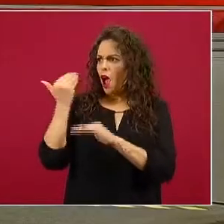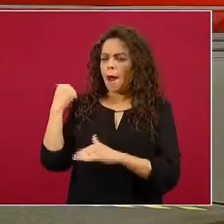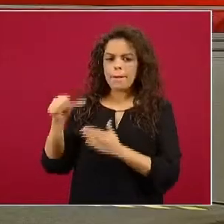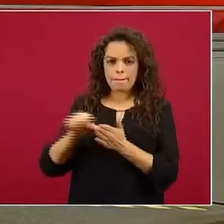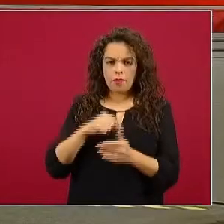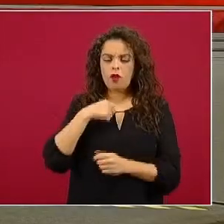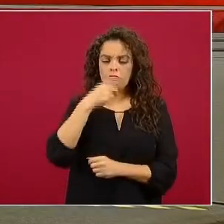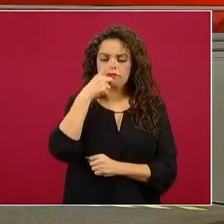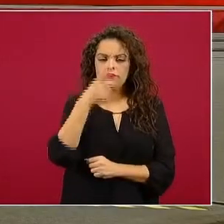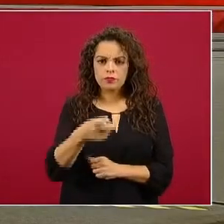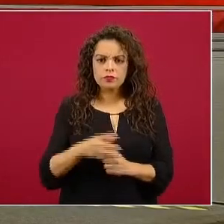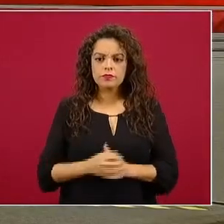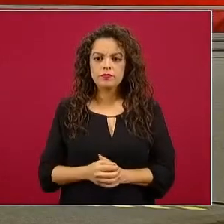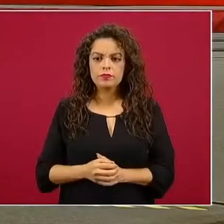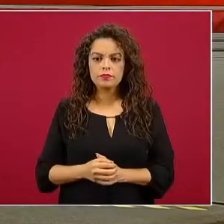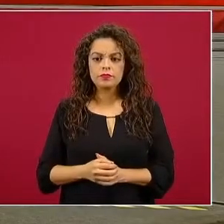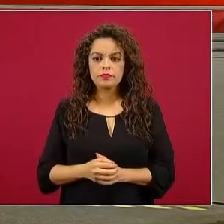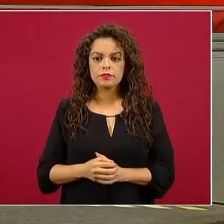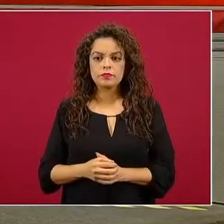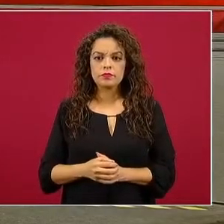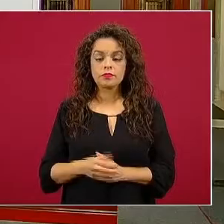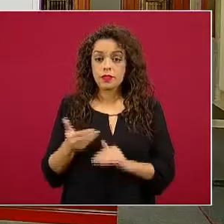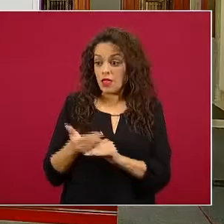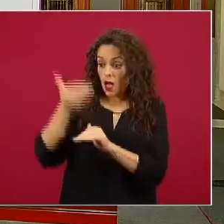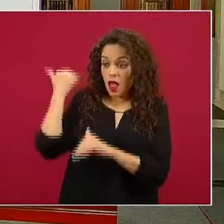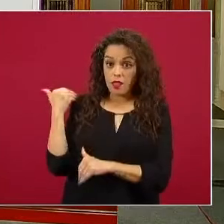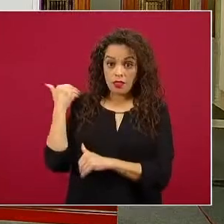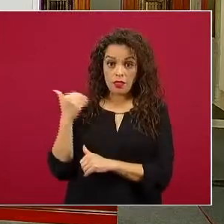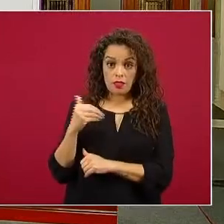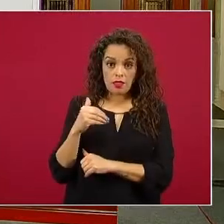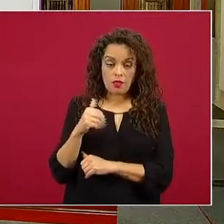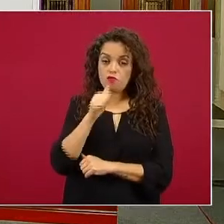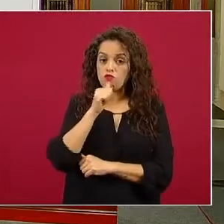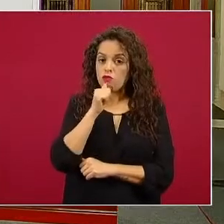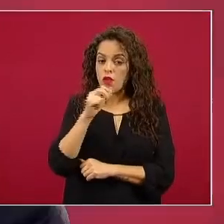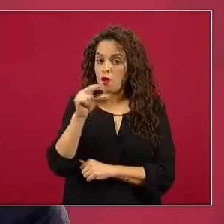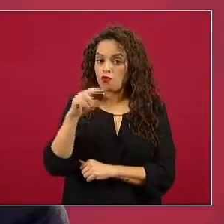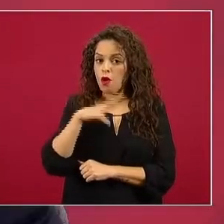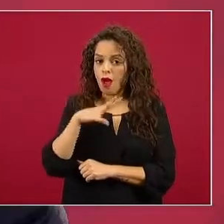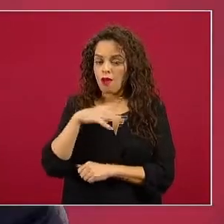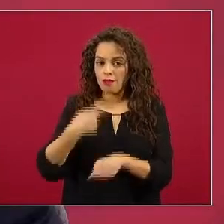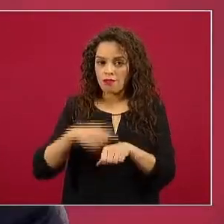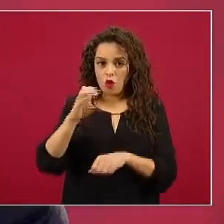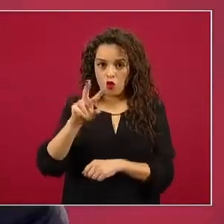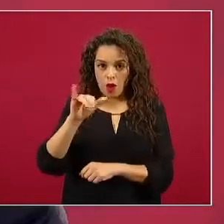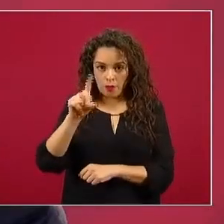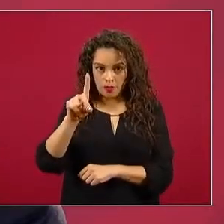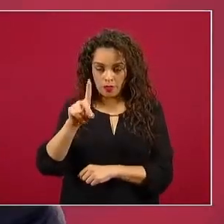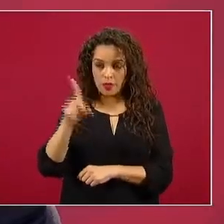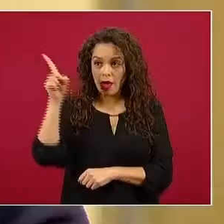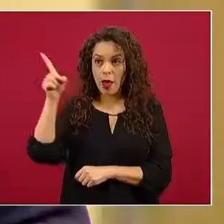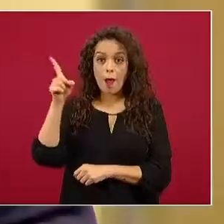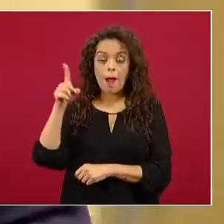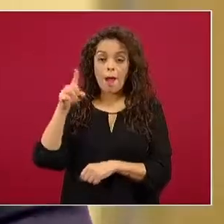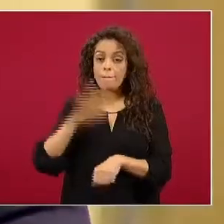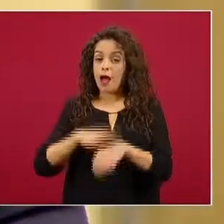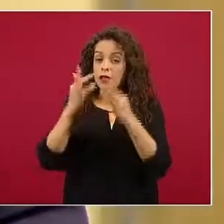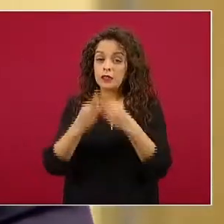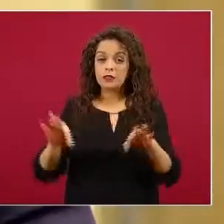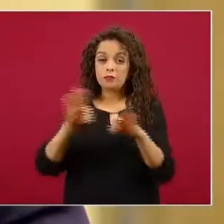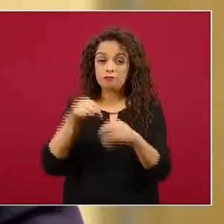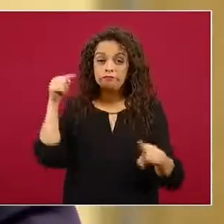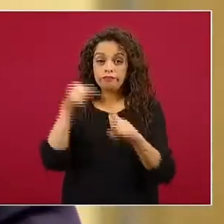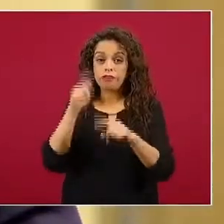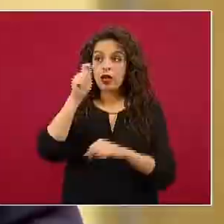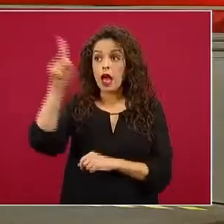cómo, independientemente del COVID, fue antes del COVID, la productora principal, que está en China, tuvo alteraciones en